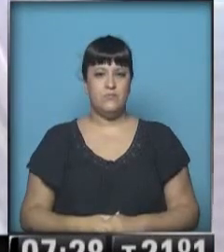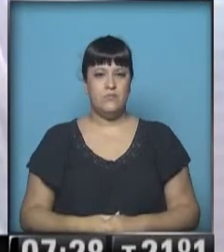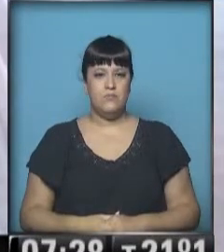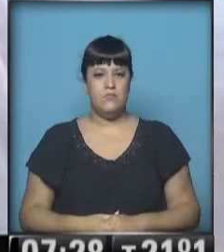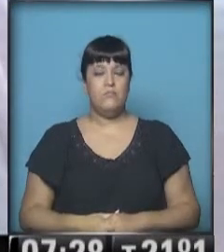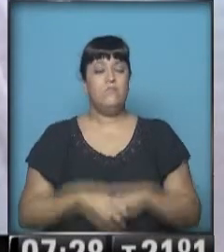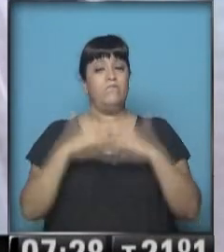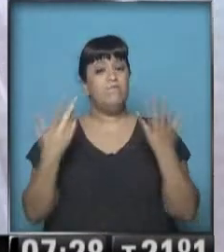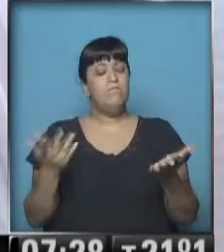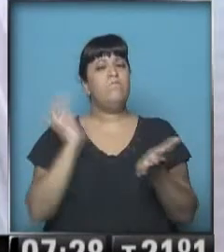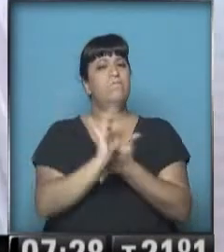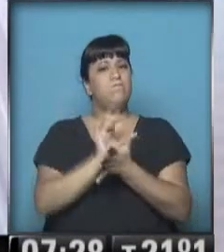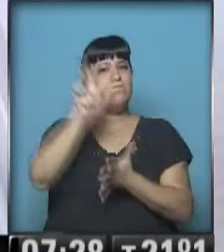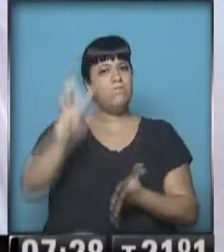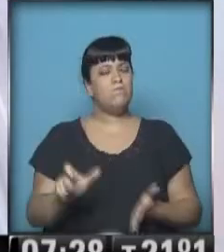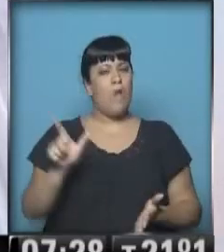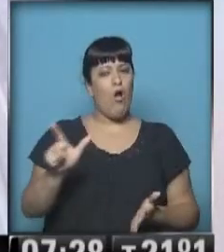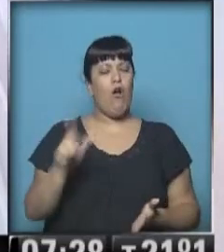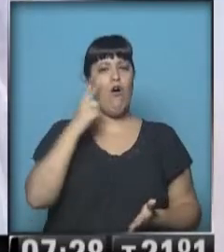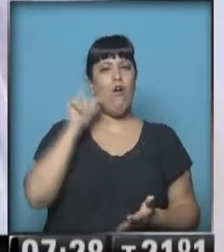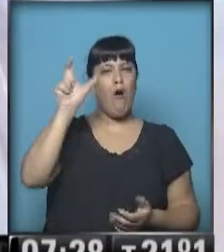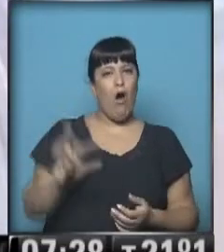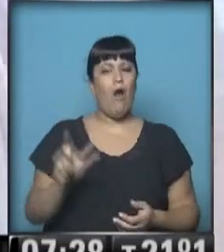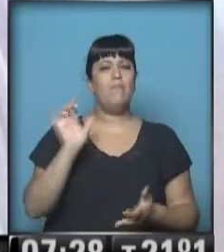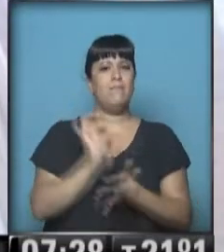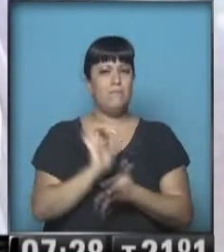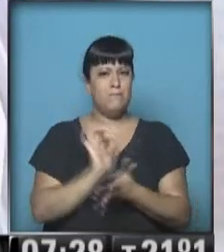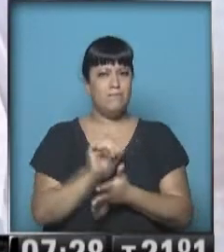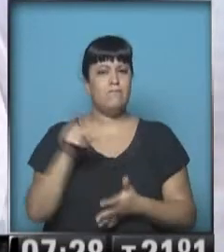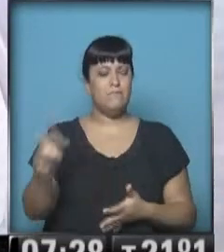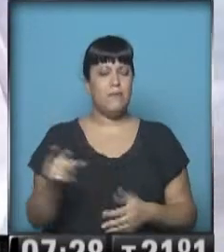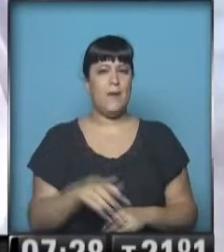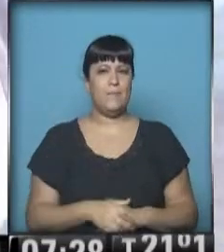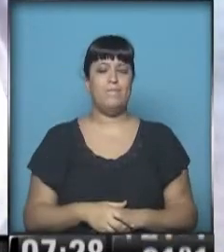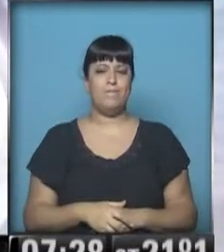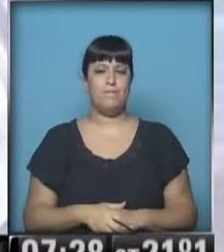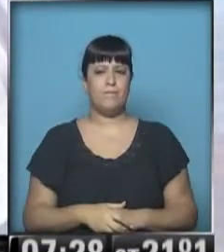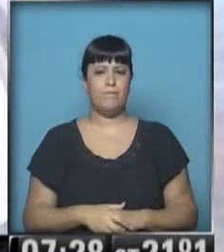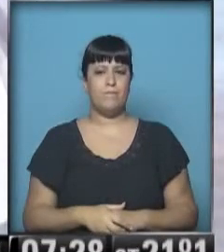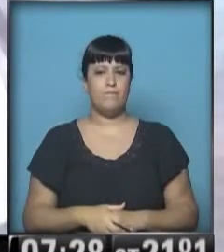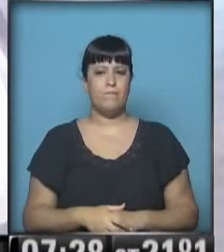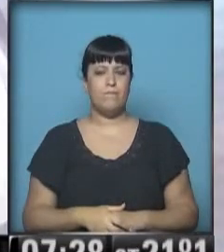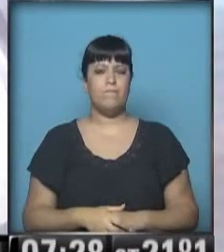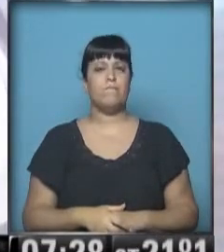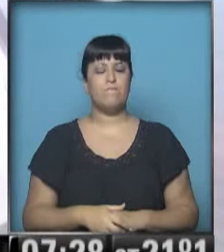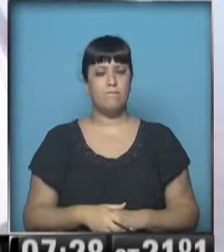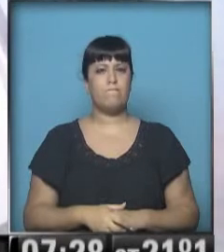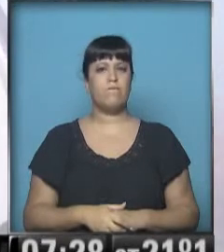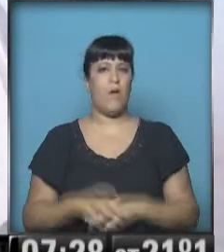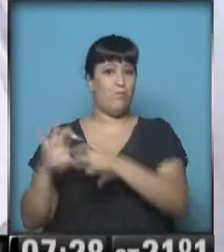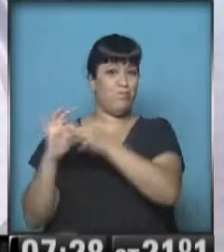Bueno, ha sido el signo de el derrotero de Emir Omar Chabán, el hecho de República de Cromañón,